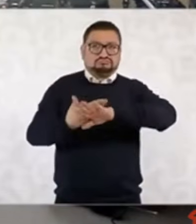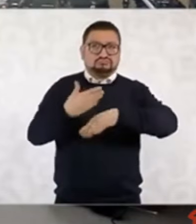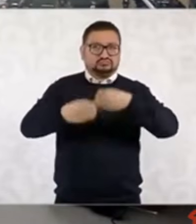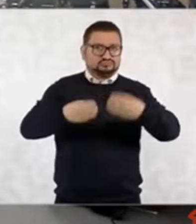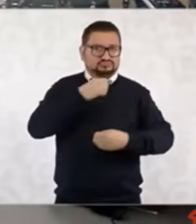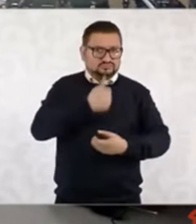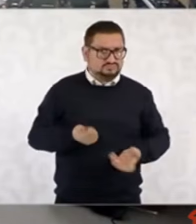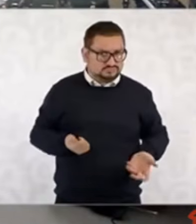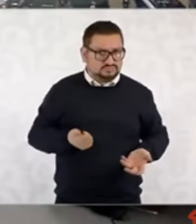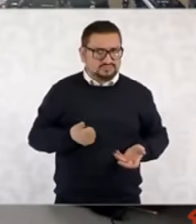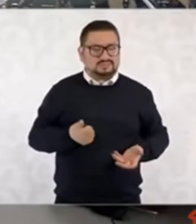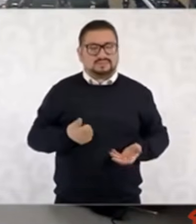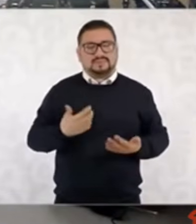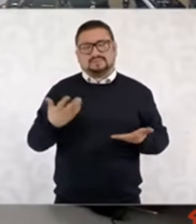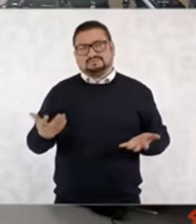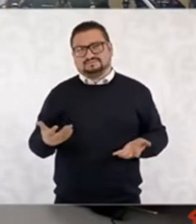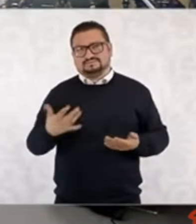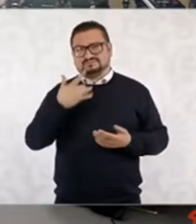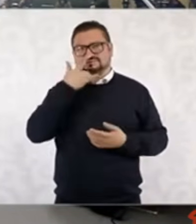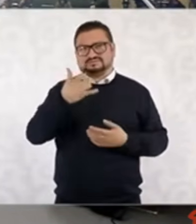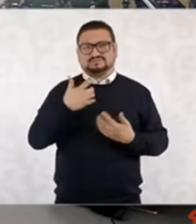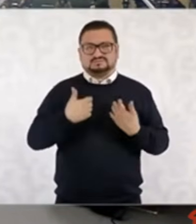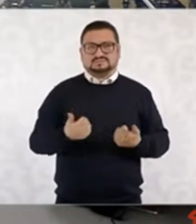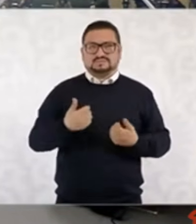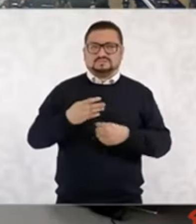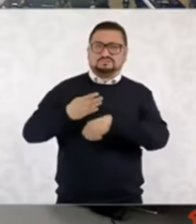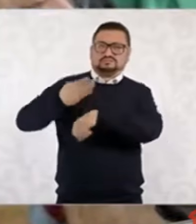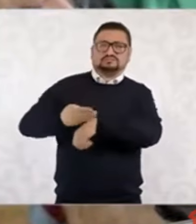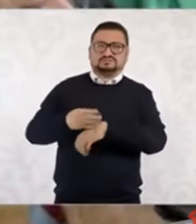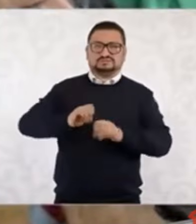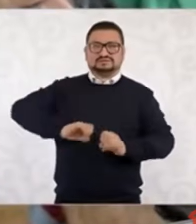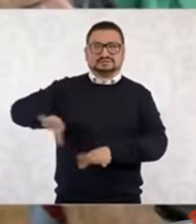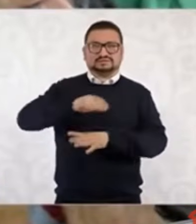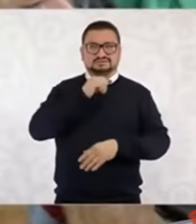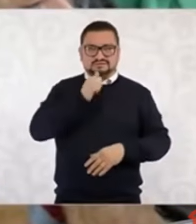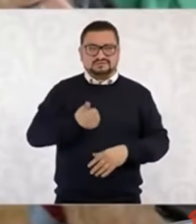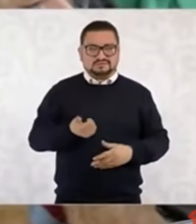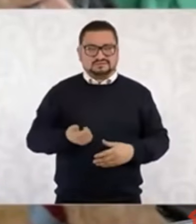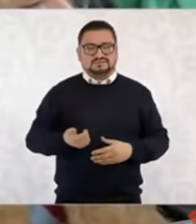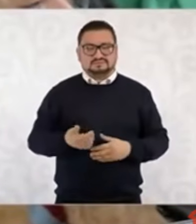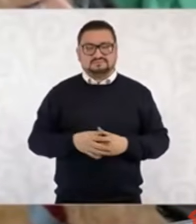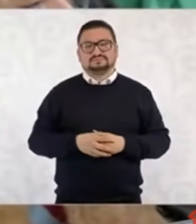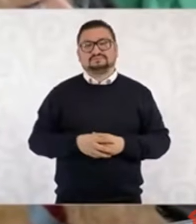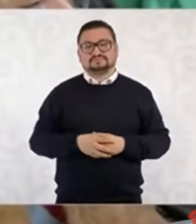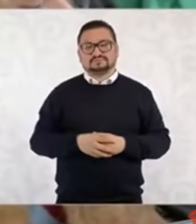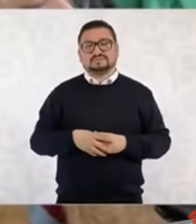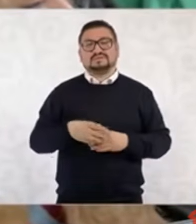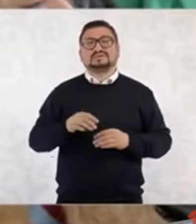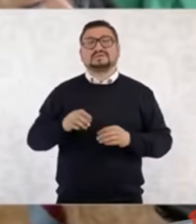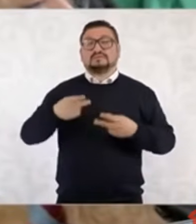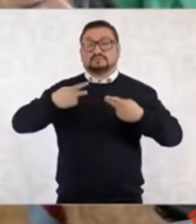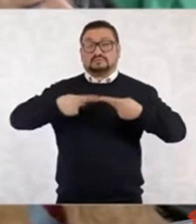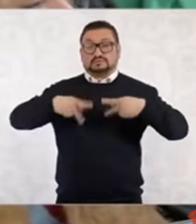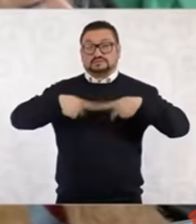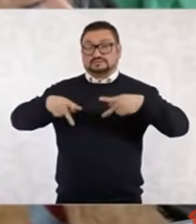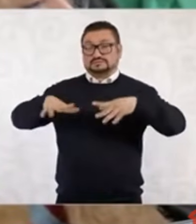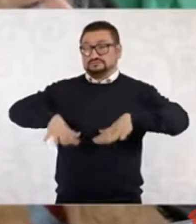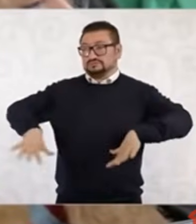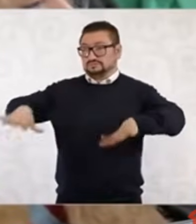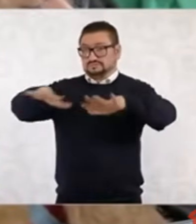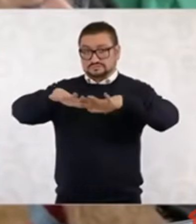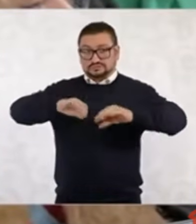entendimos claramente que había pues una carta de impunidad. Ahí se dejó a la ciudadanía, cuando es un asunto